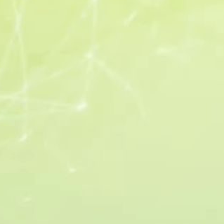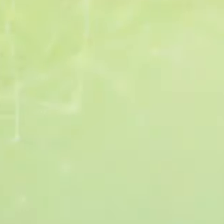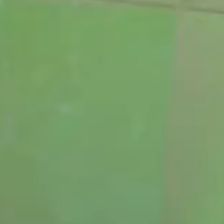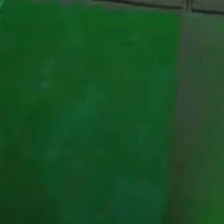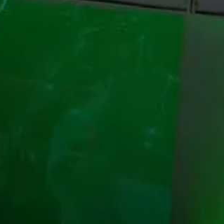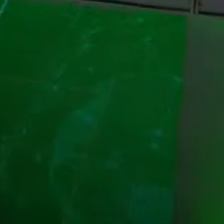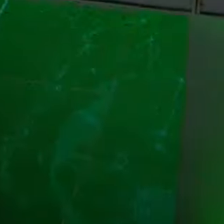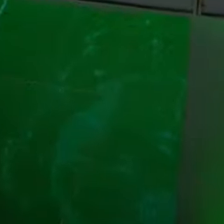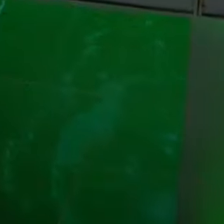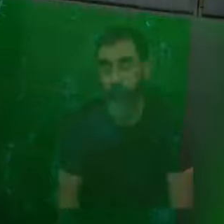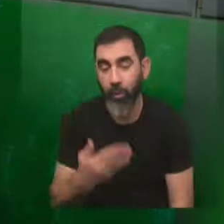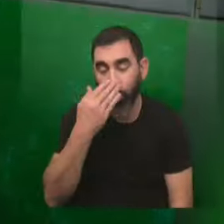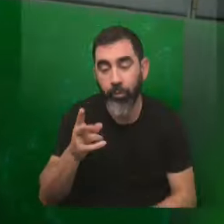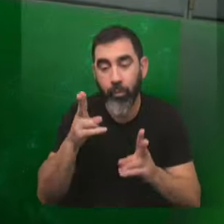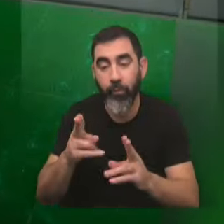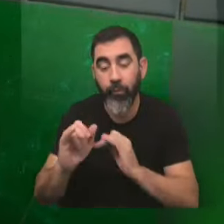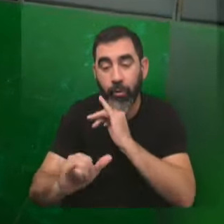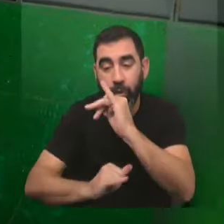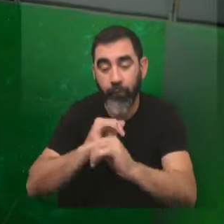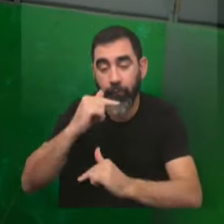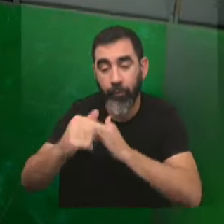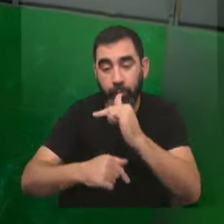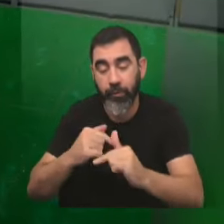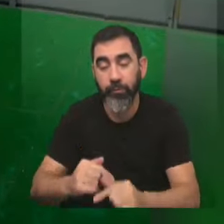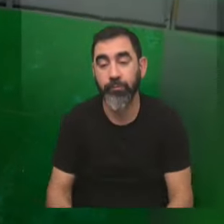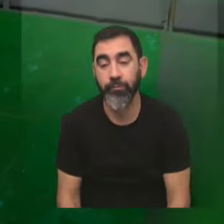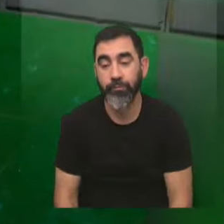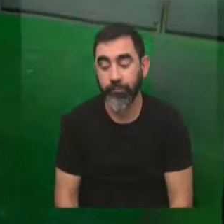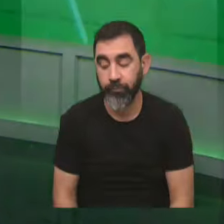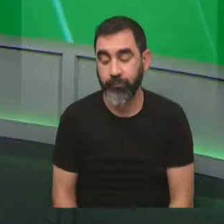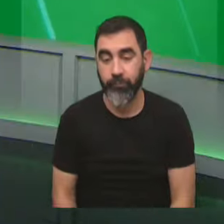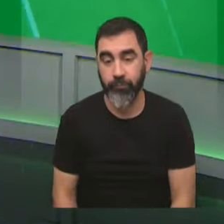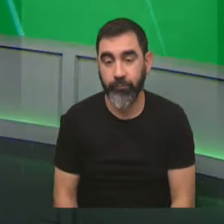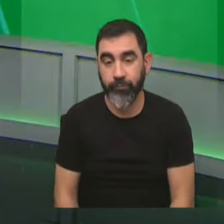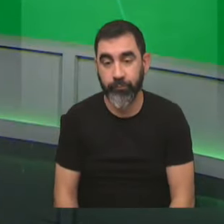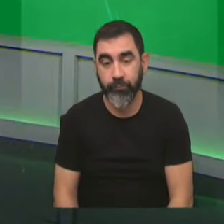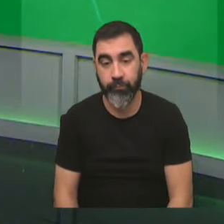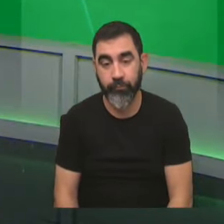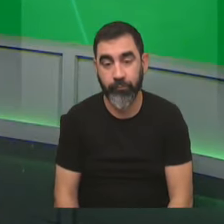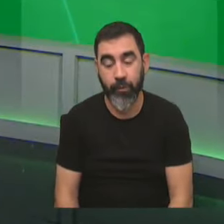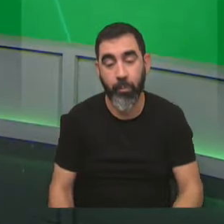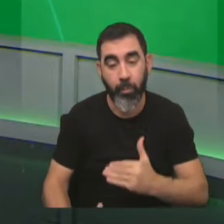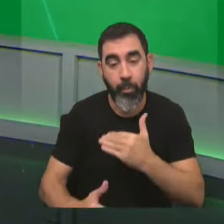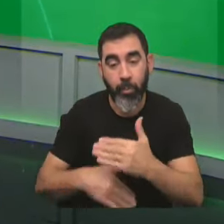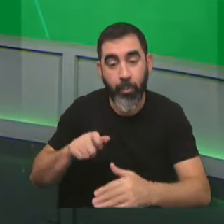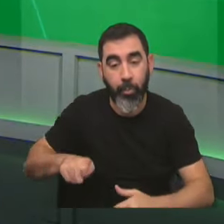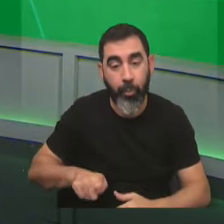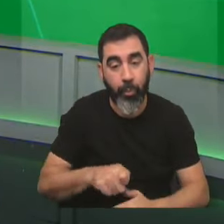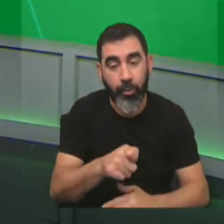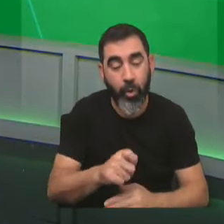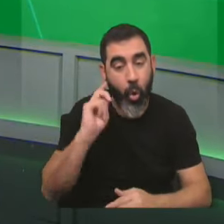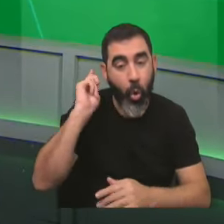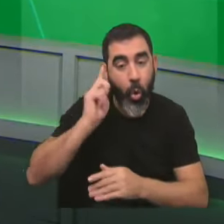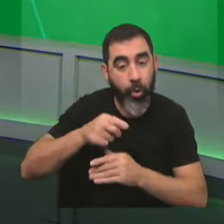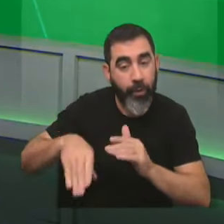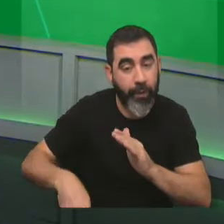enseguida último bloque de mbd noticias continuamos con la información y les contamos que en pleno proceso judicial tras una orden de